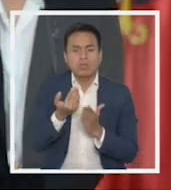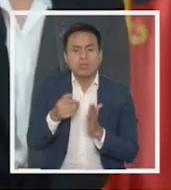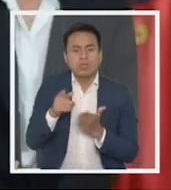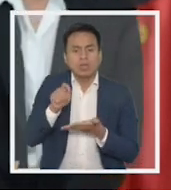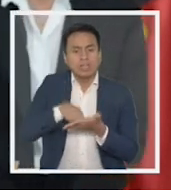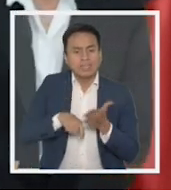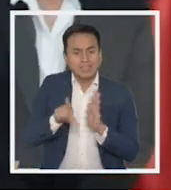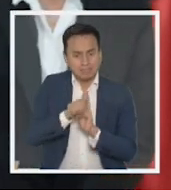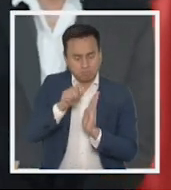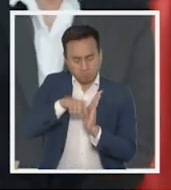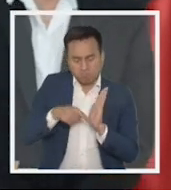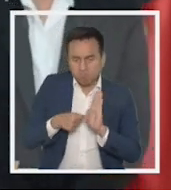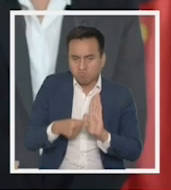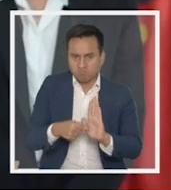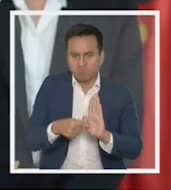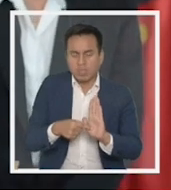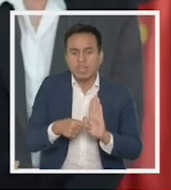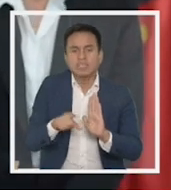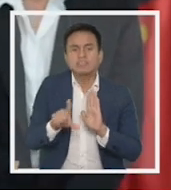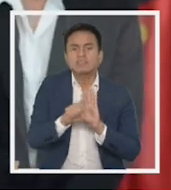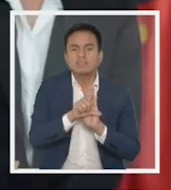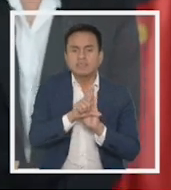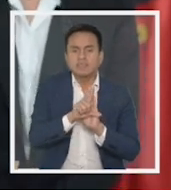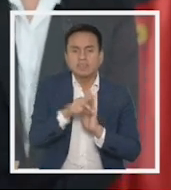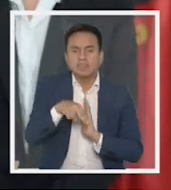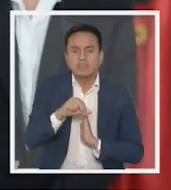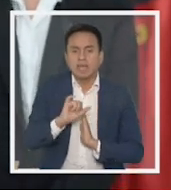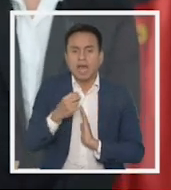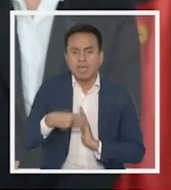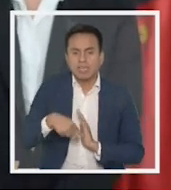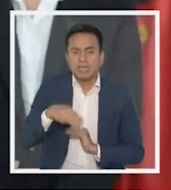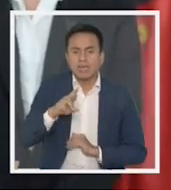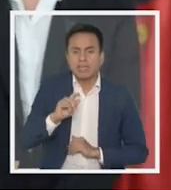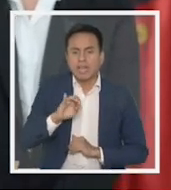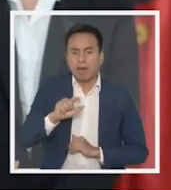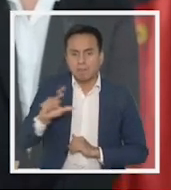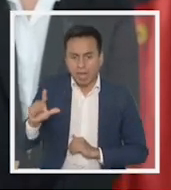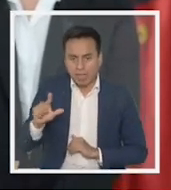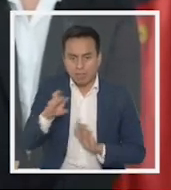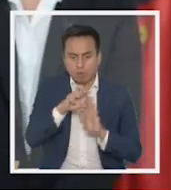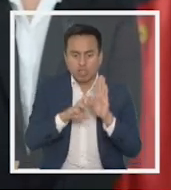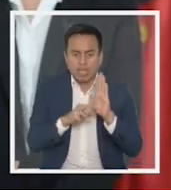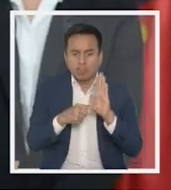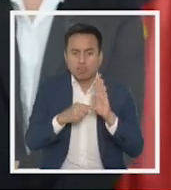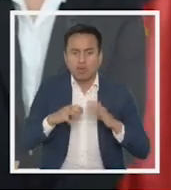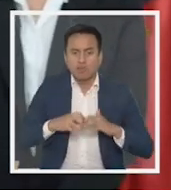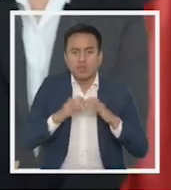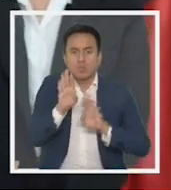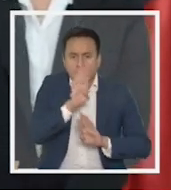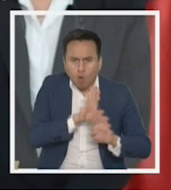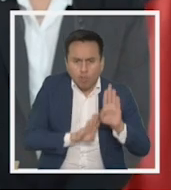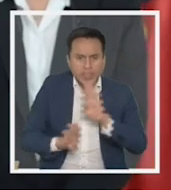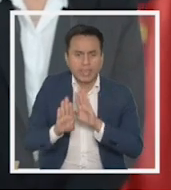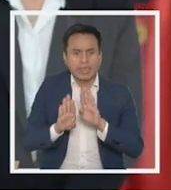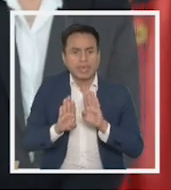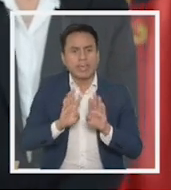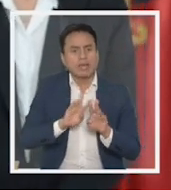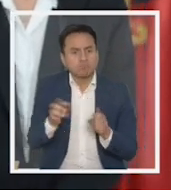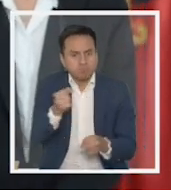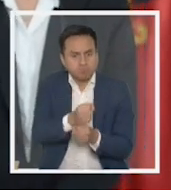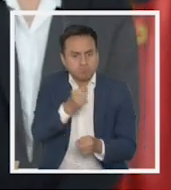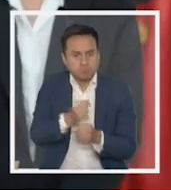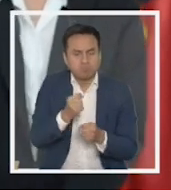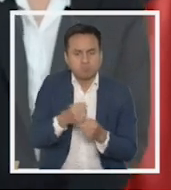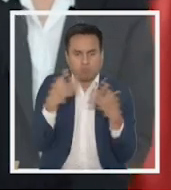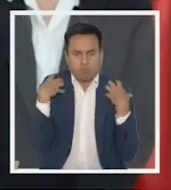Retamal, proyecto que refuerza y protege el ejercicio de la función de carabineros, policía de investigaciones y